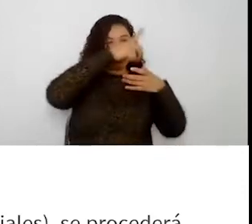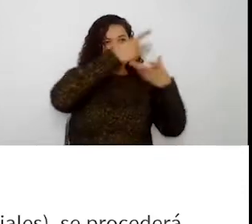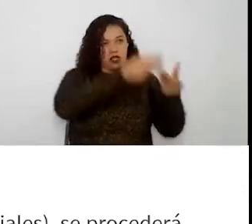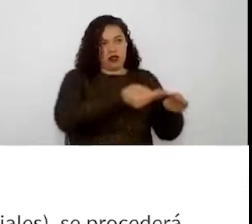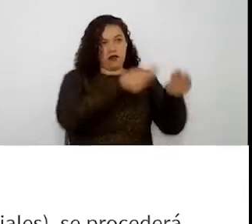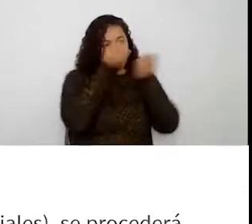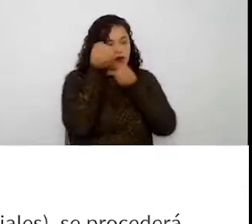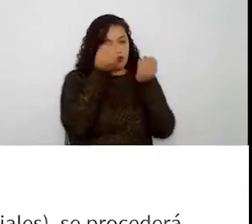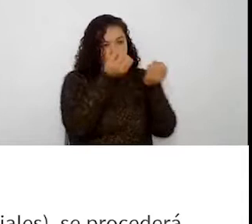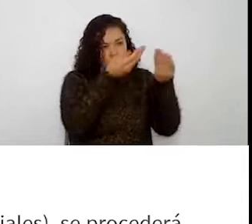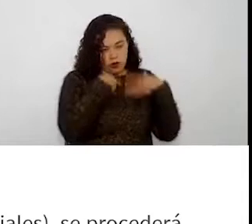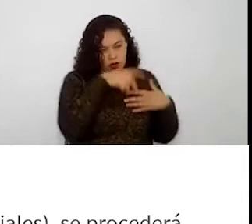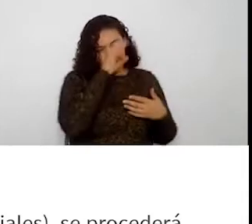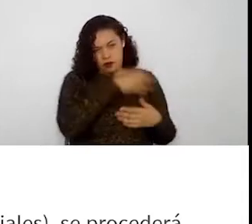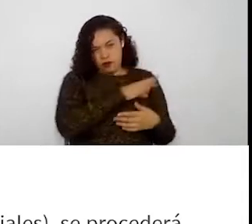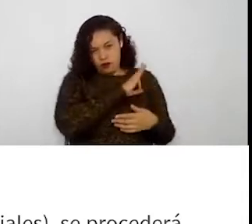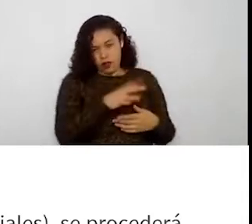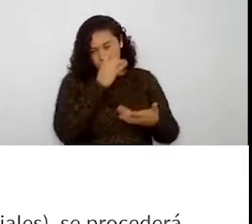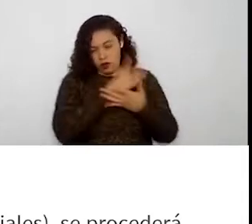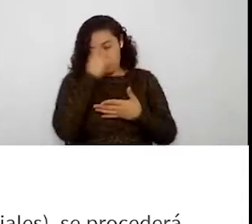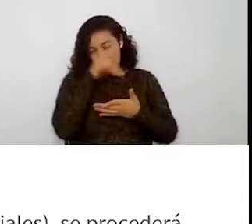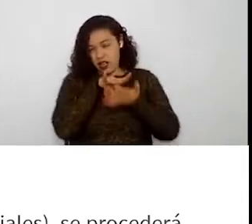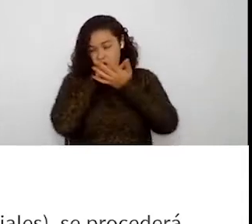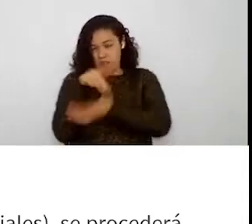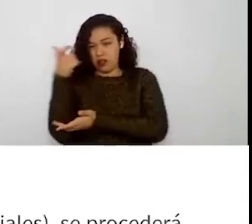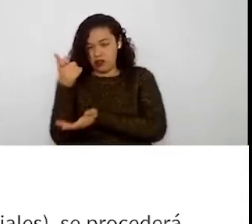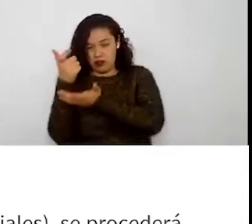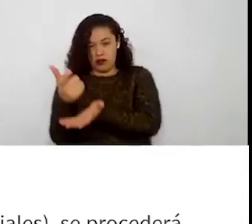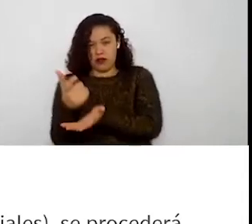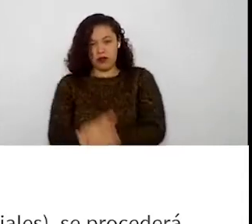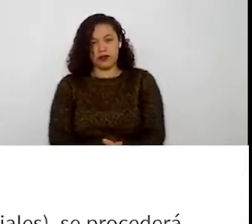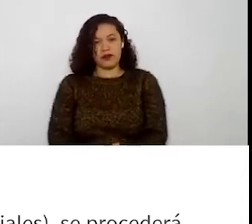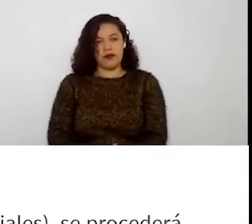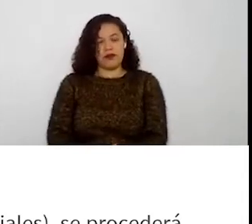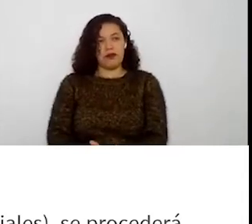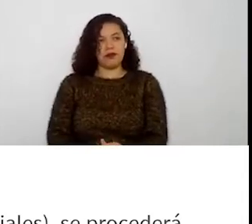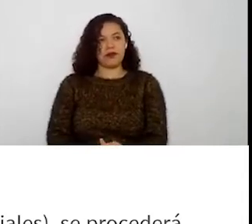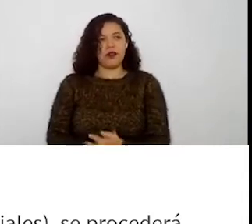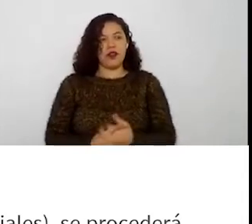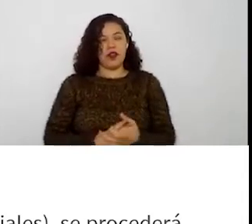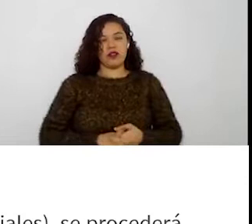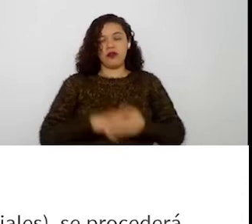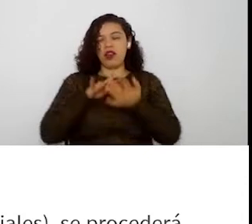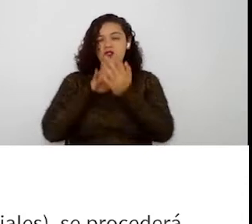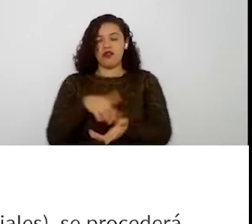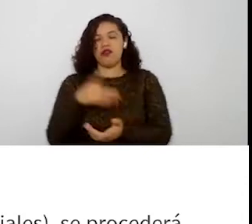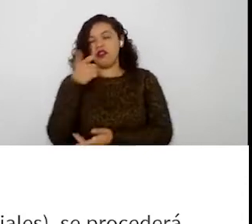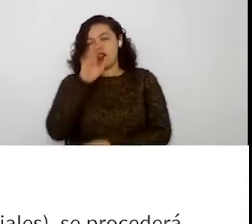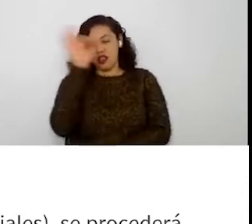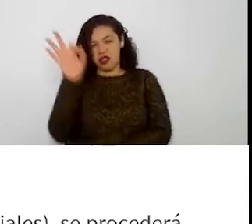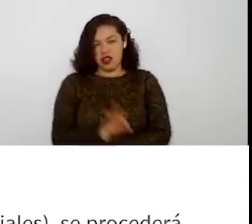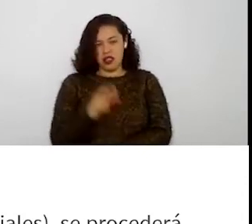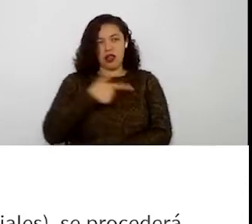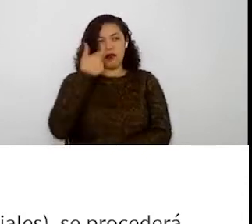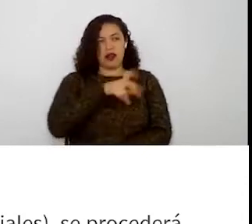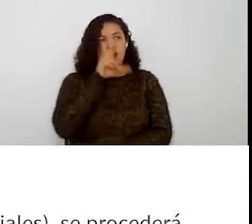específicamente contemple el otorgamiento de apoyo económicos no deberán considerarse como ayudas económicas los descuentos exenciones de